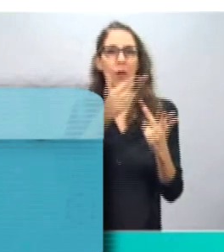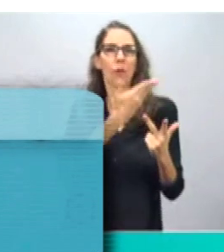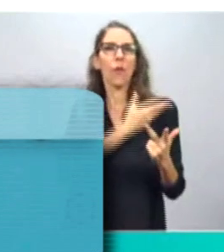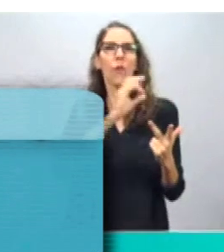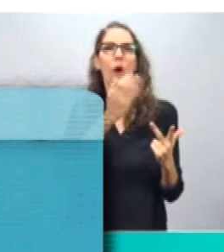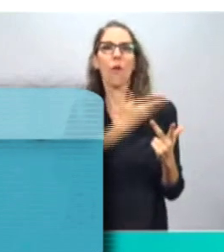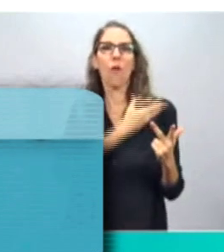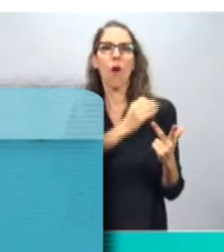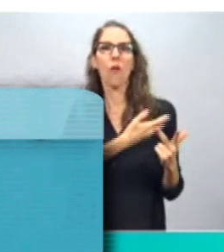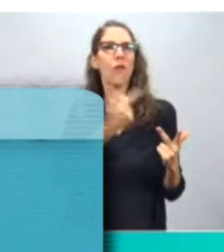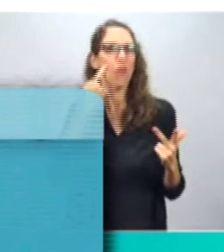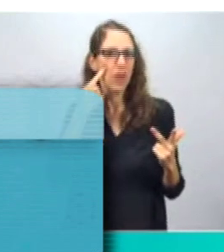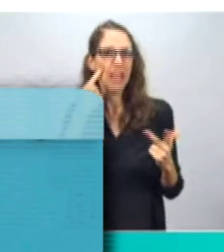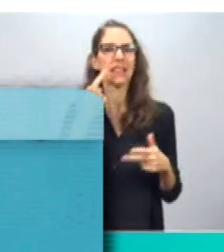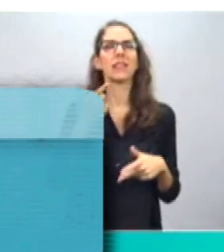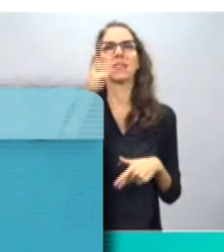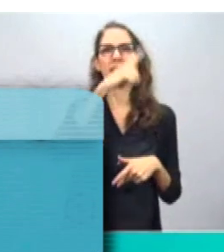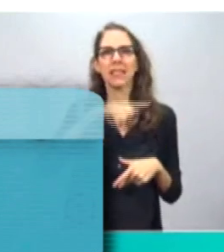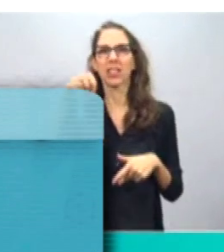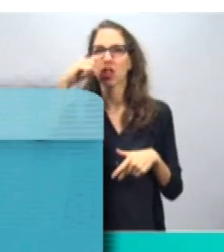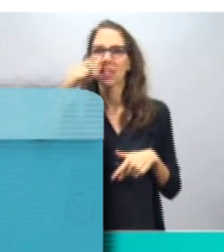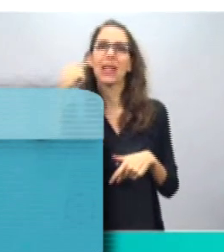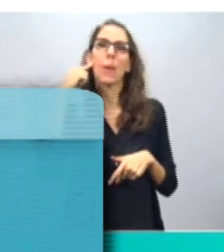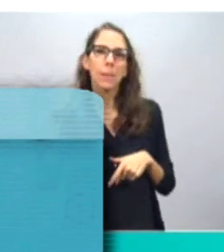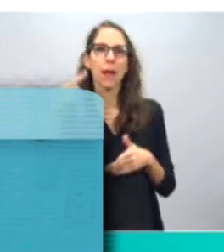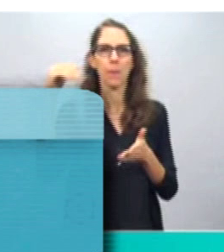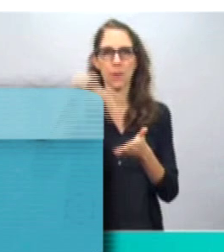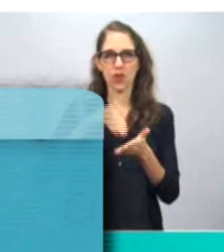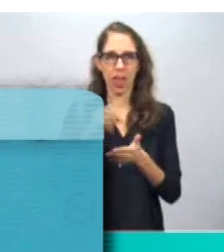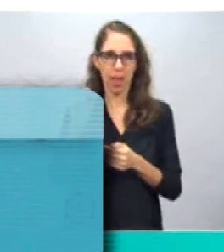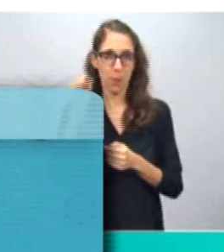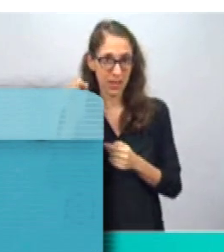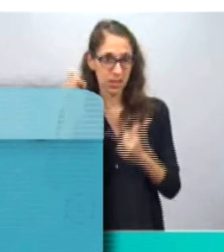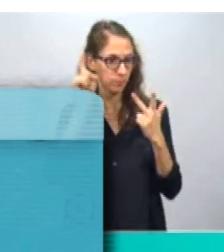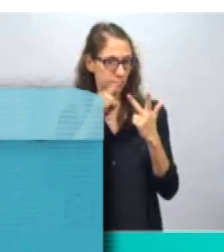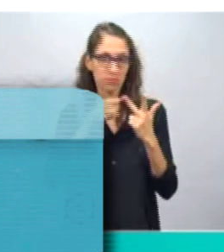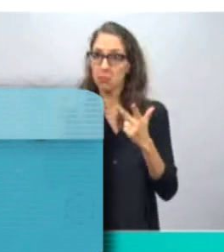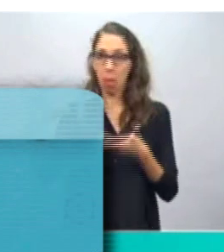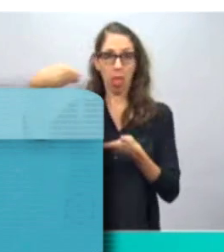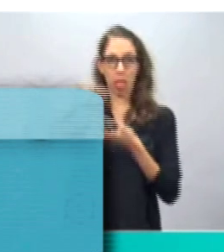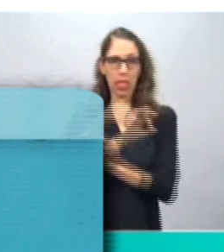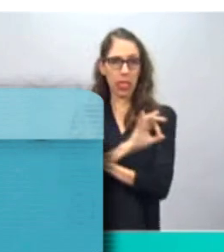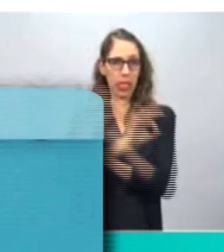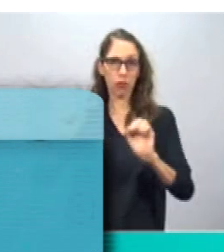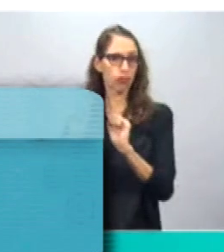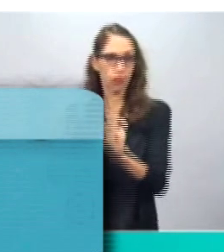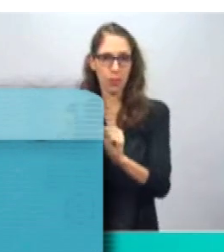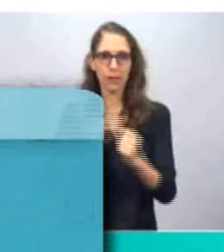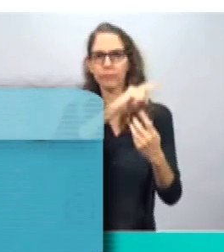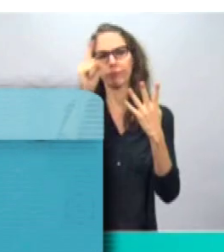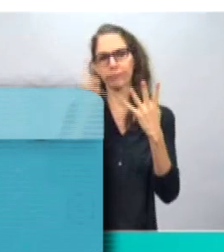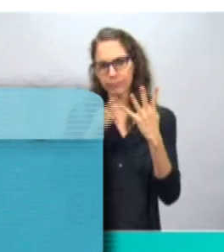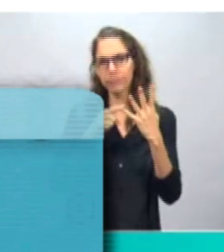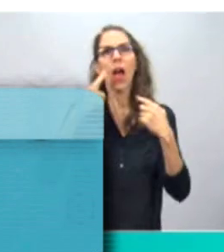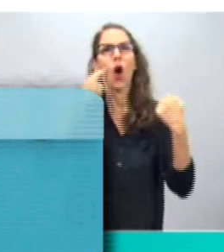FOFOFI, 107 mil millones de pesos que nos han dejado de pagar. Después, otros convenios de